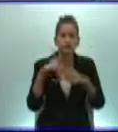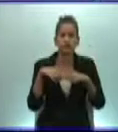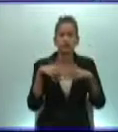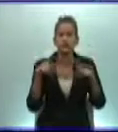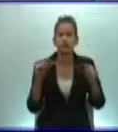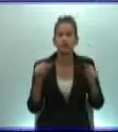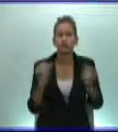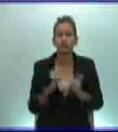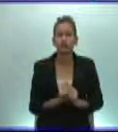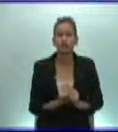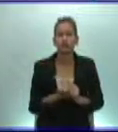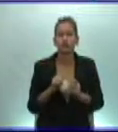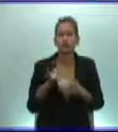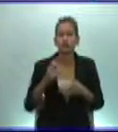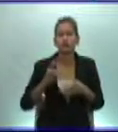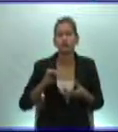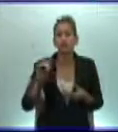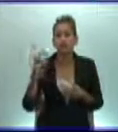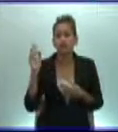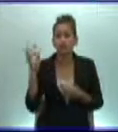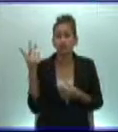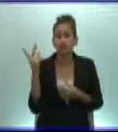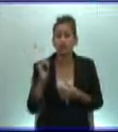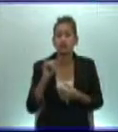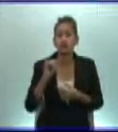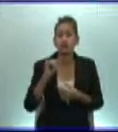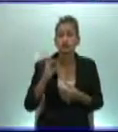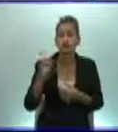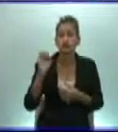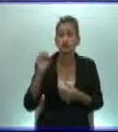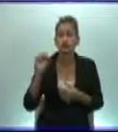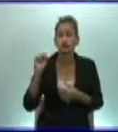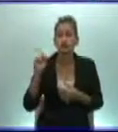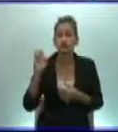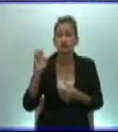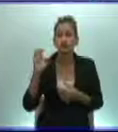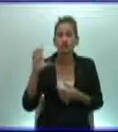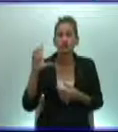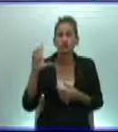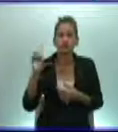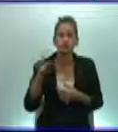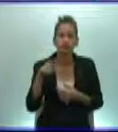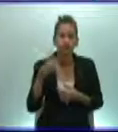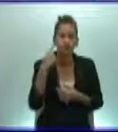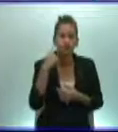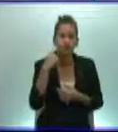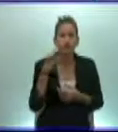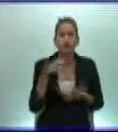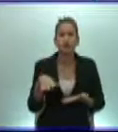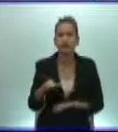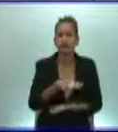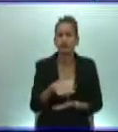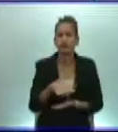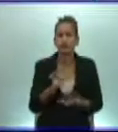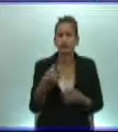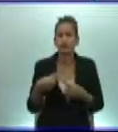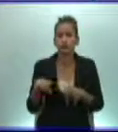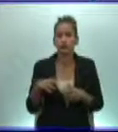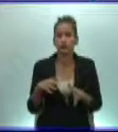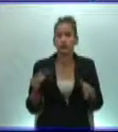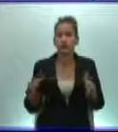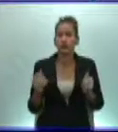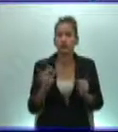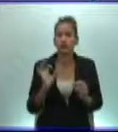si son isósceles y usted conoce quién es la base, entonces los otros lados tienen la